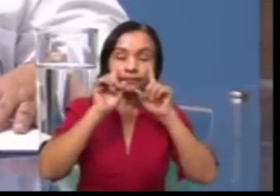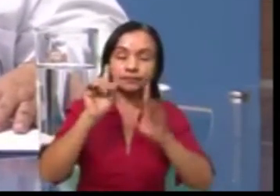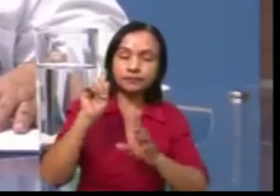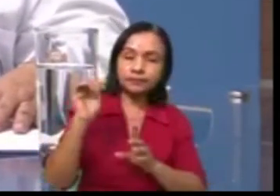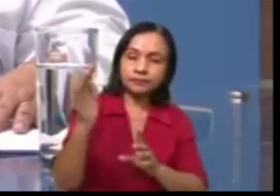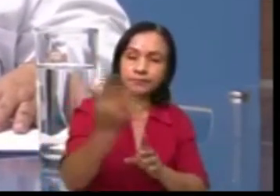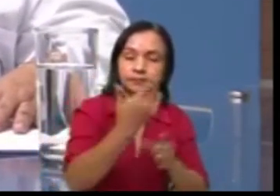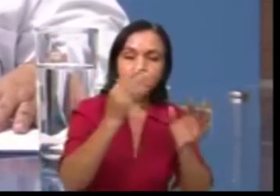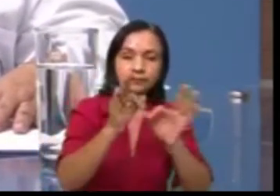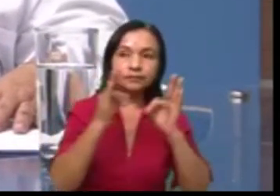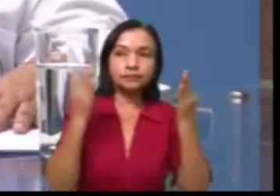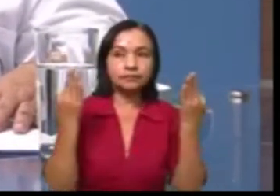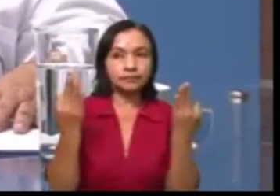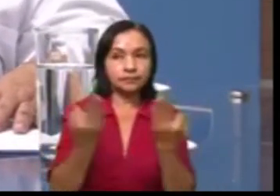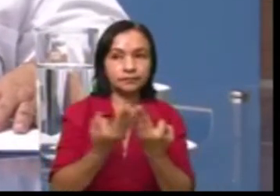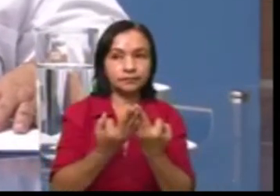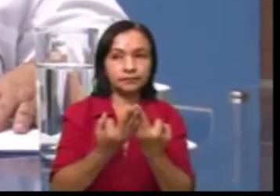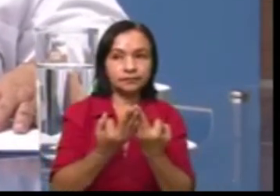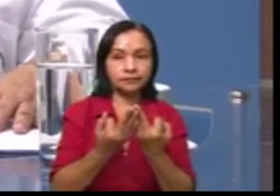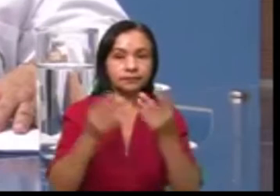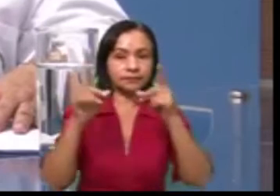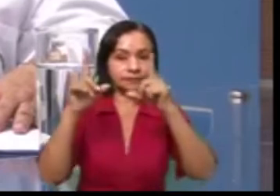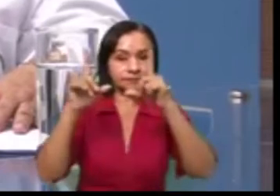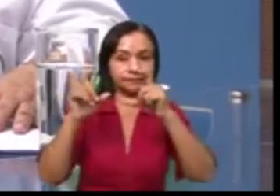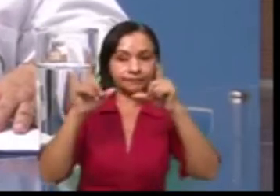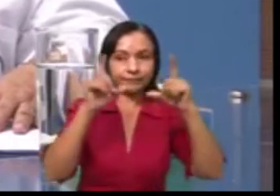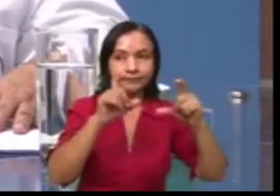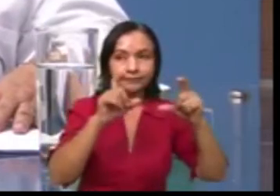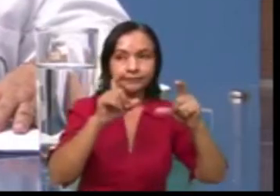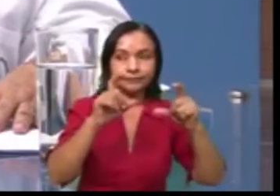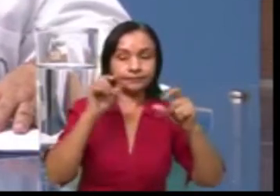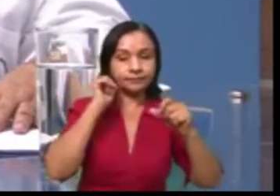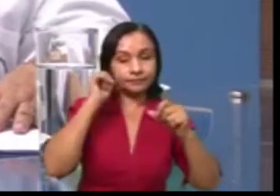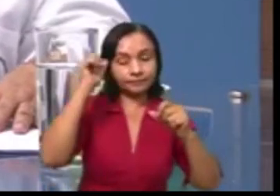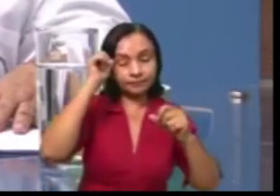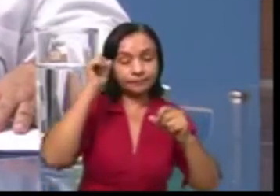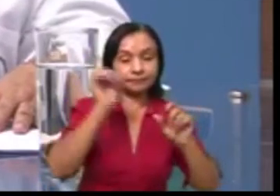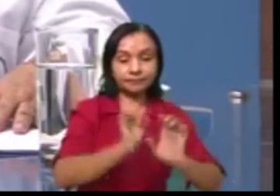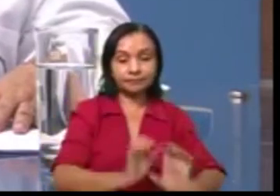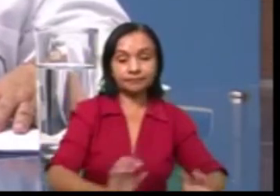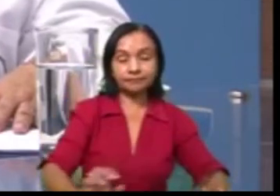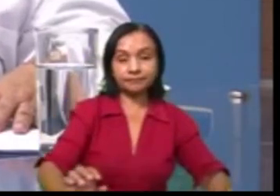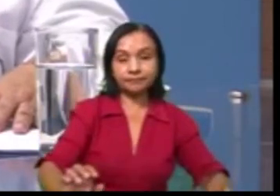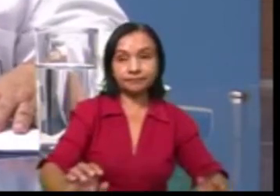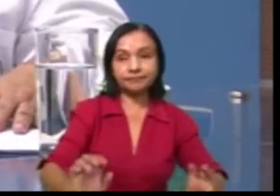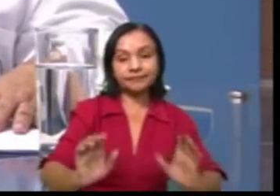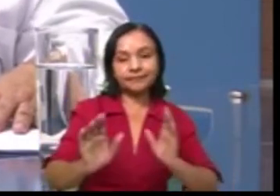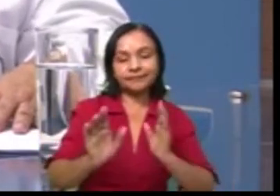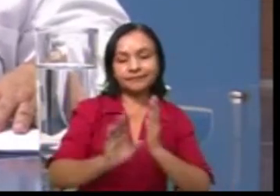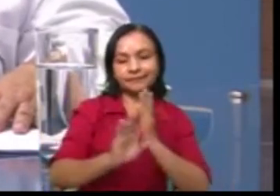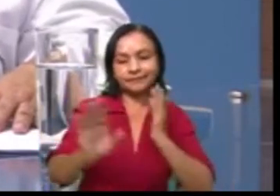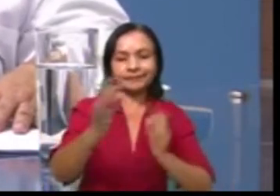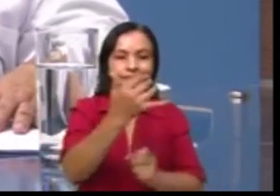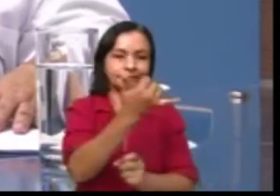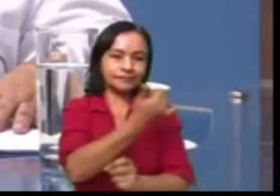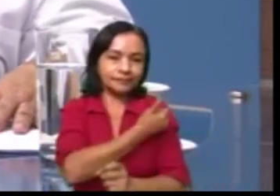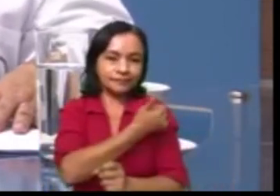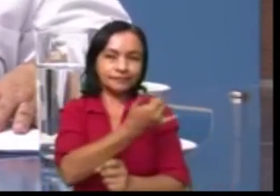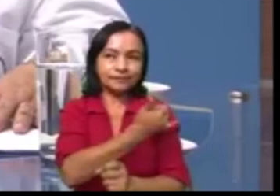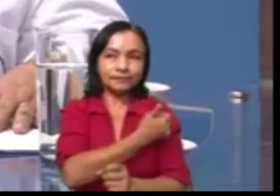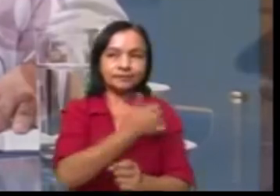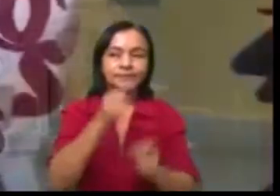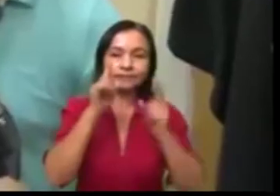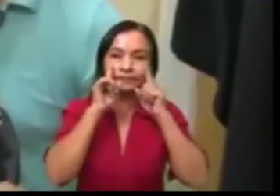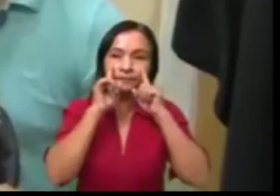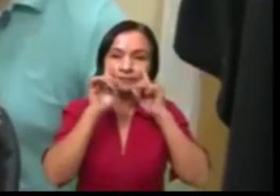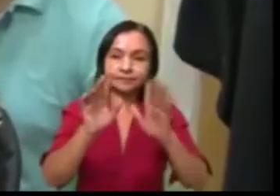Y es importante cuando a veces nos comparten la foto que está desde el adulto mayor hasta el niño pequeño, ¿no?, que está recibiendo esa vacunación y estás